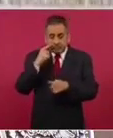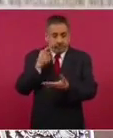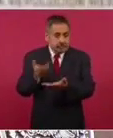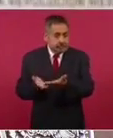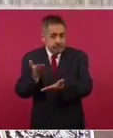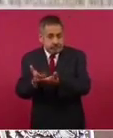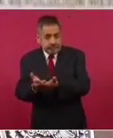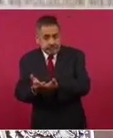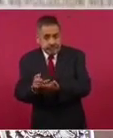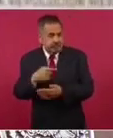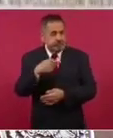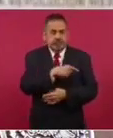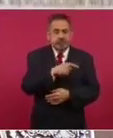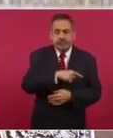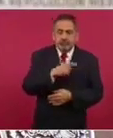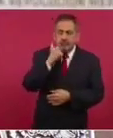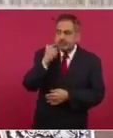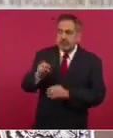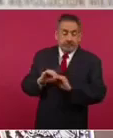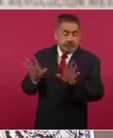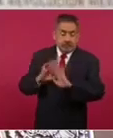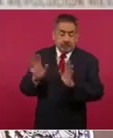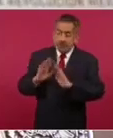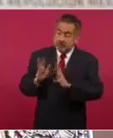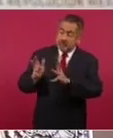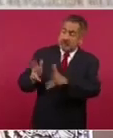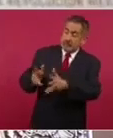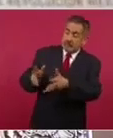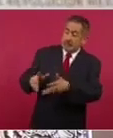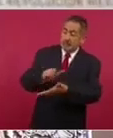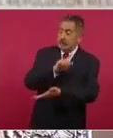de que no quieren ninguna reforma